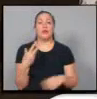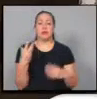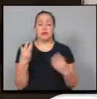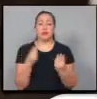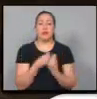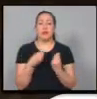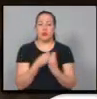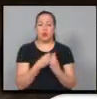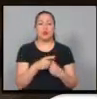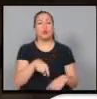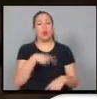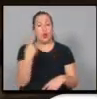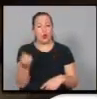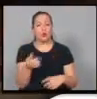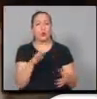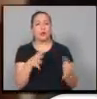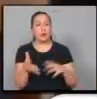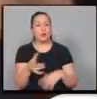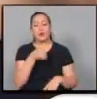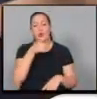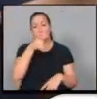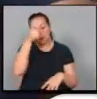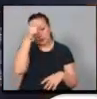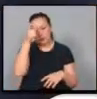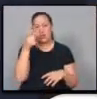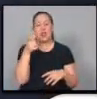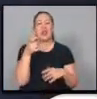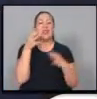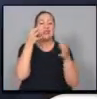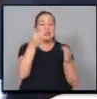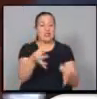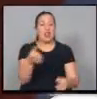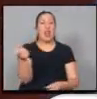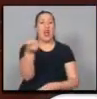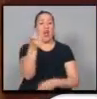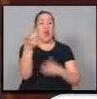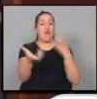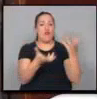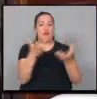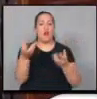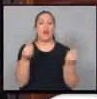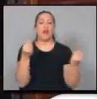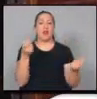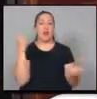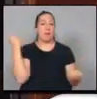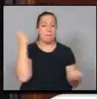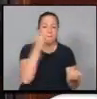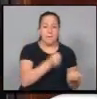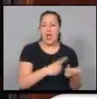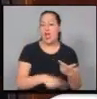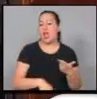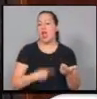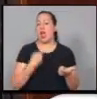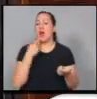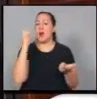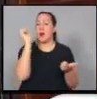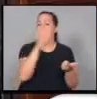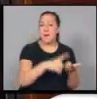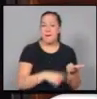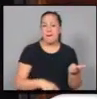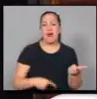historias similares, donde los bomberos llegan a sofocar un incendio y ¿con qué se encuentran? Que son agredidos, que son, en este